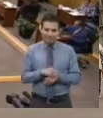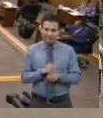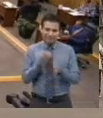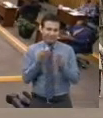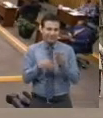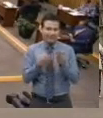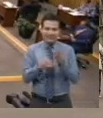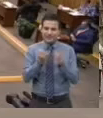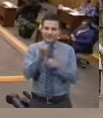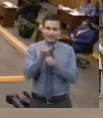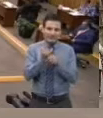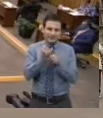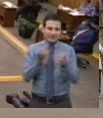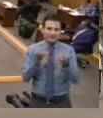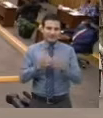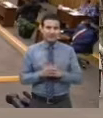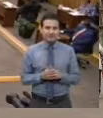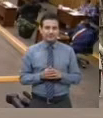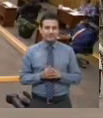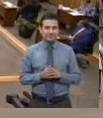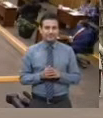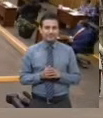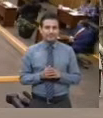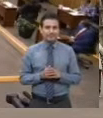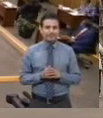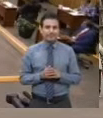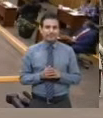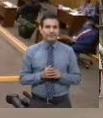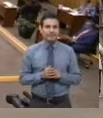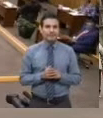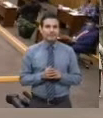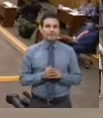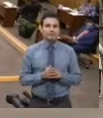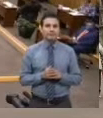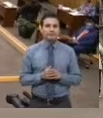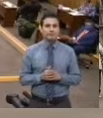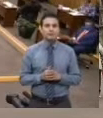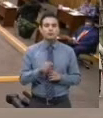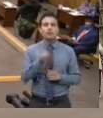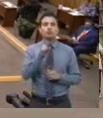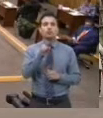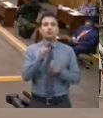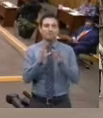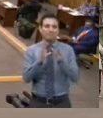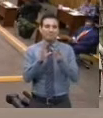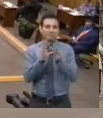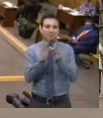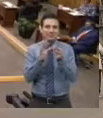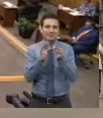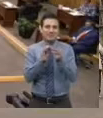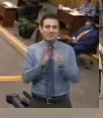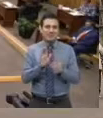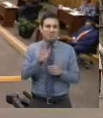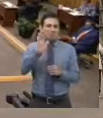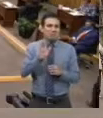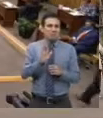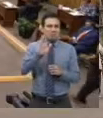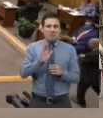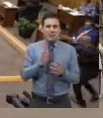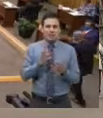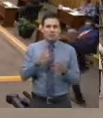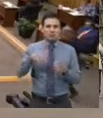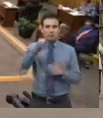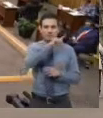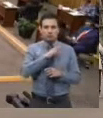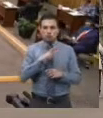varios candidatos, haciendo la aclaración que más que declaraciones, parecen manifestaciones de despecho porque no obtuvieron